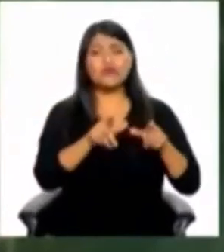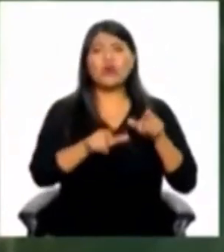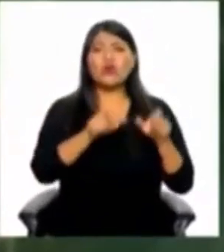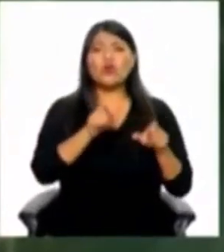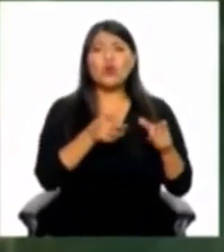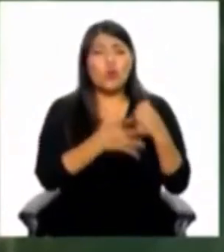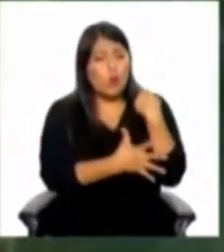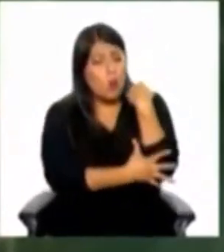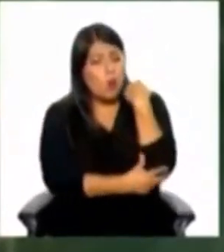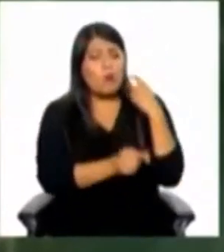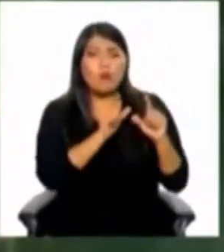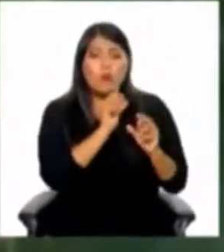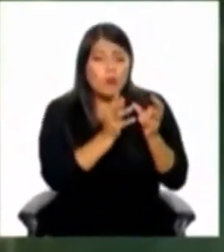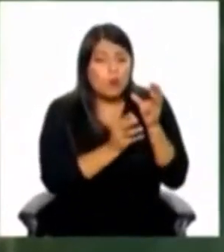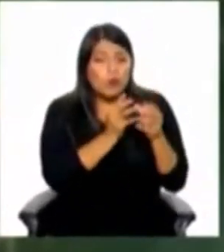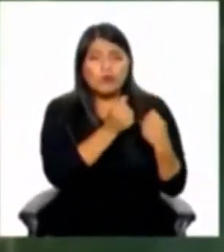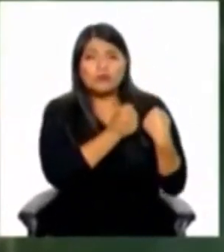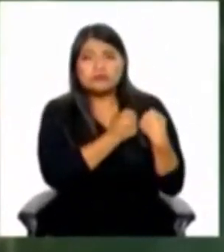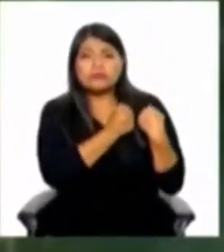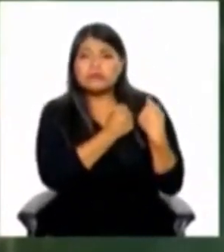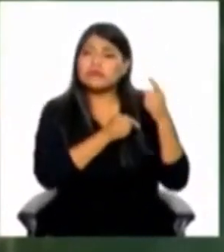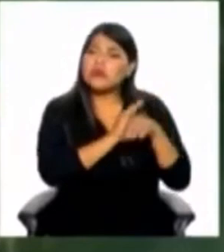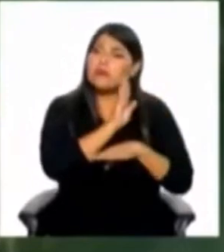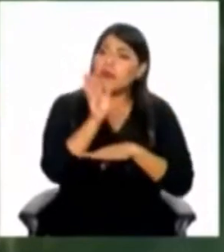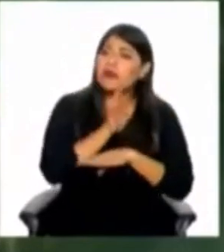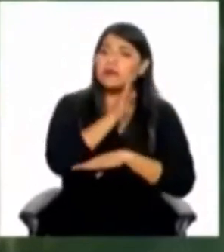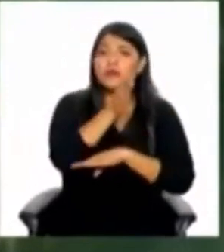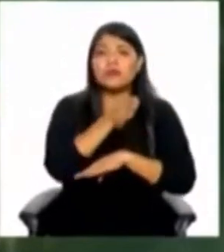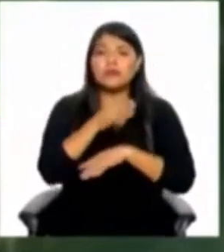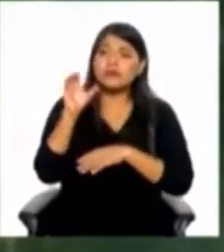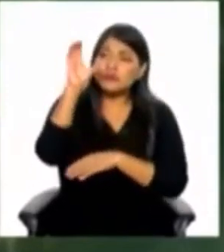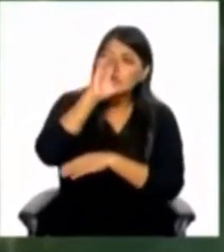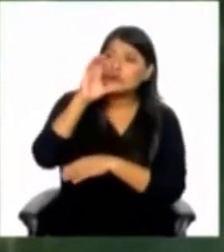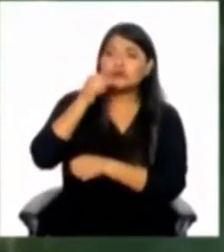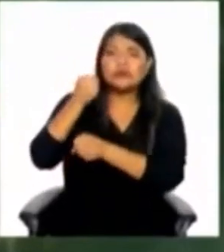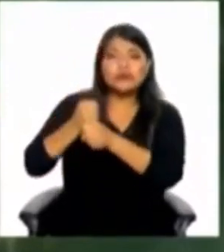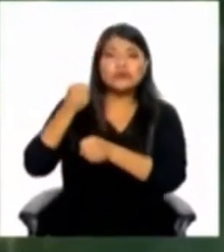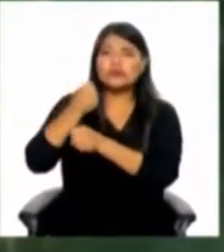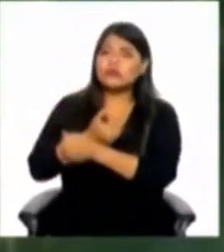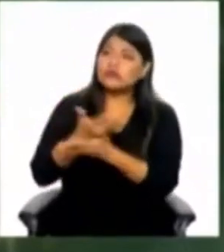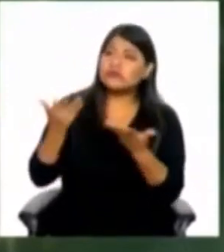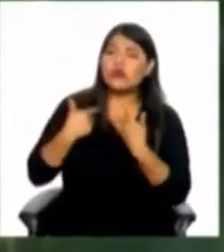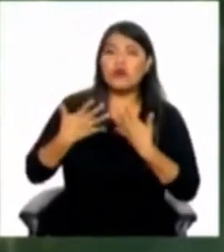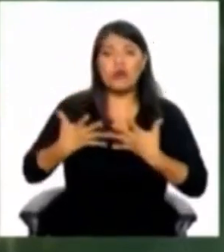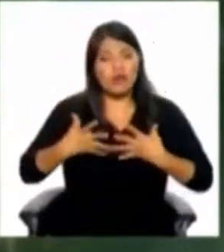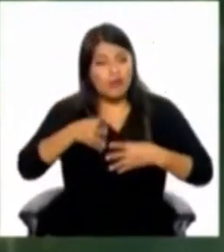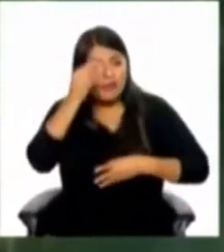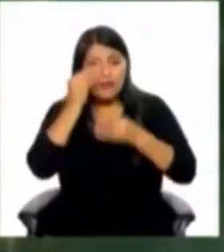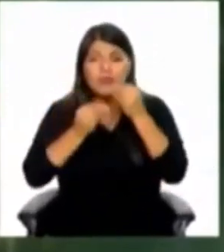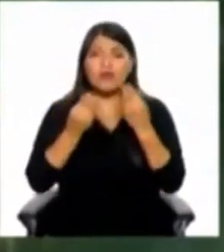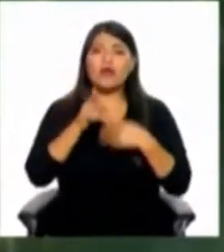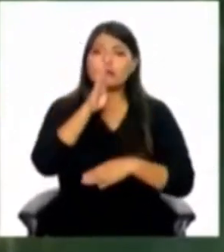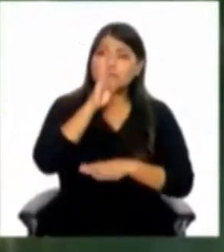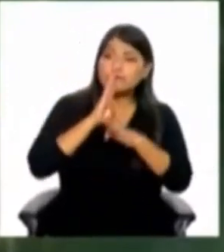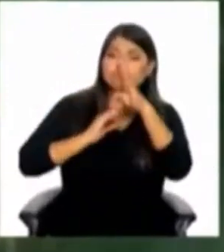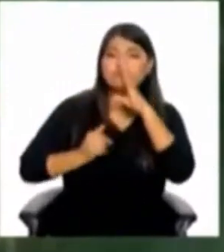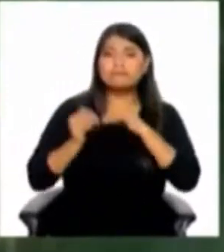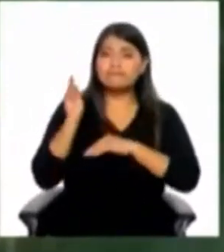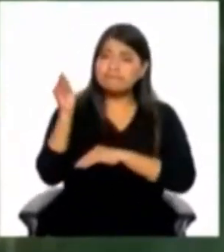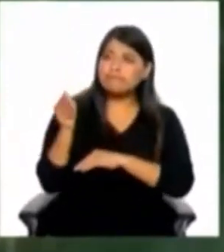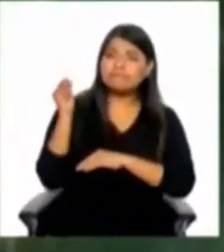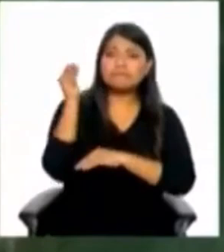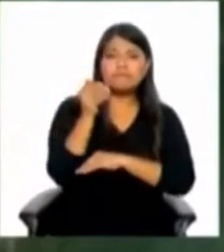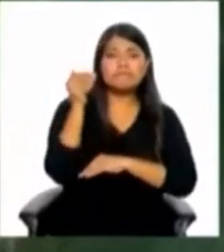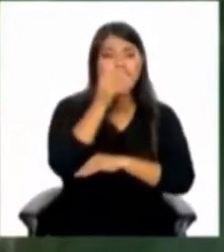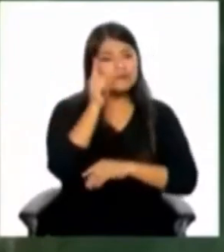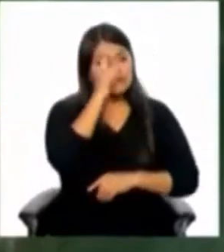pertenencias, en busca de bienestar o simplemente sobrevivencia. Frente